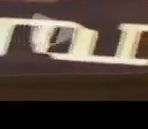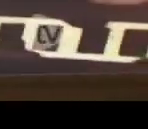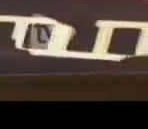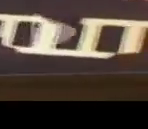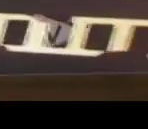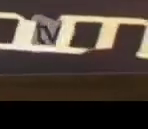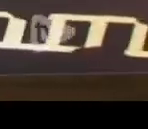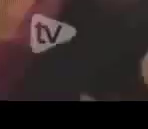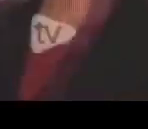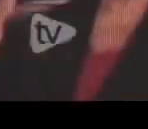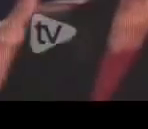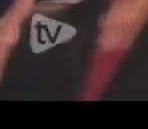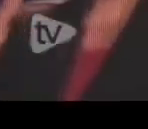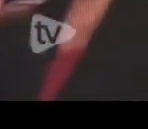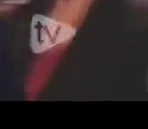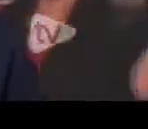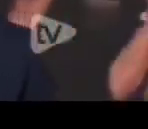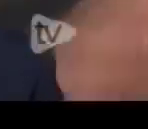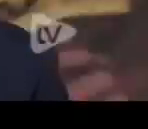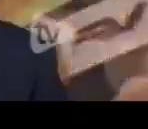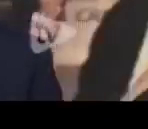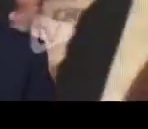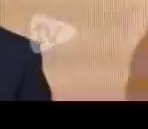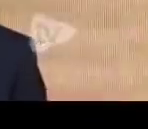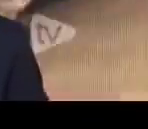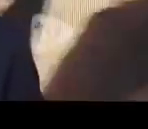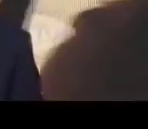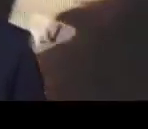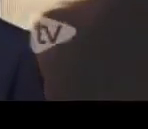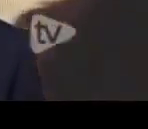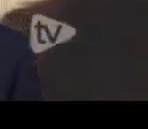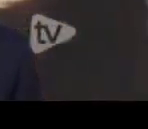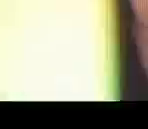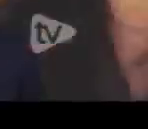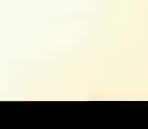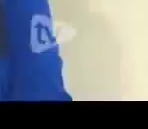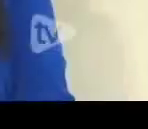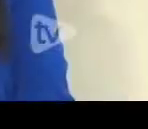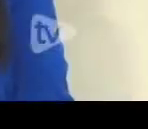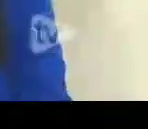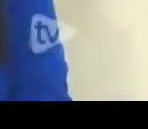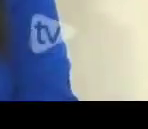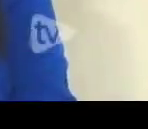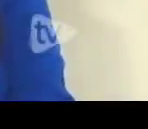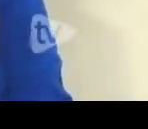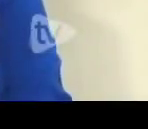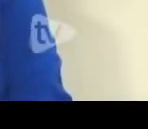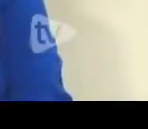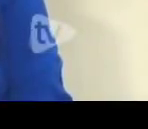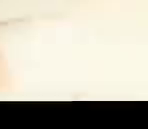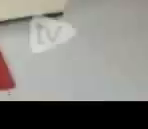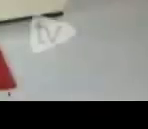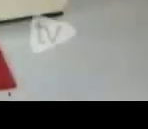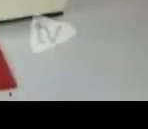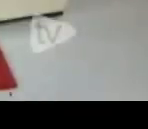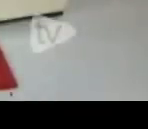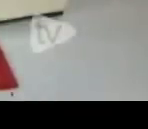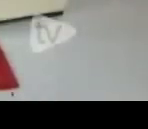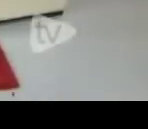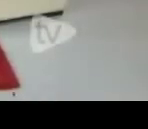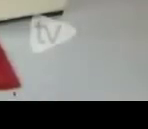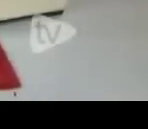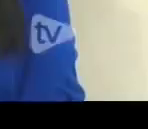Frontalidad y credibilidad son sus armas para afrontar los embates del poder. Las autoridades no son nuestros jefes.